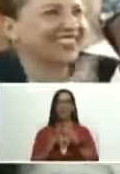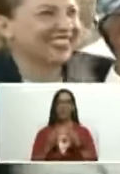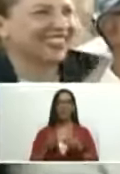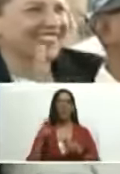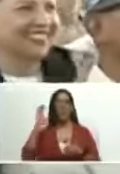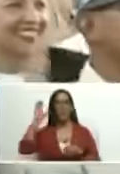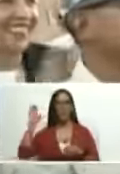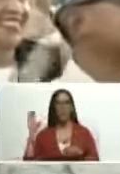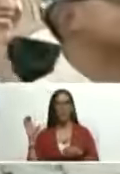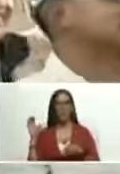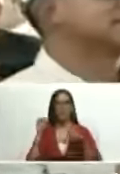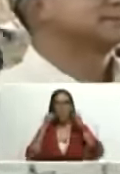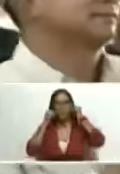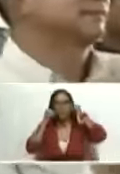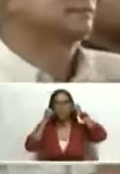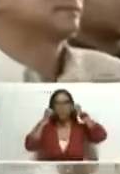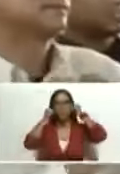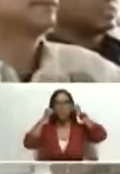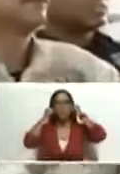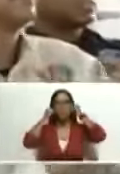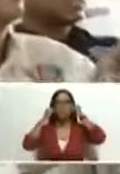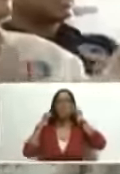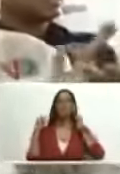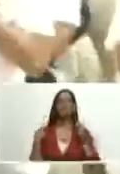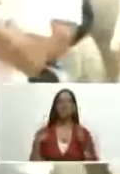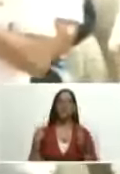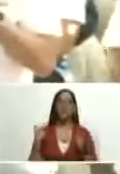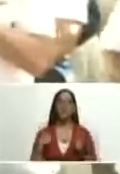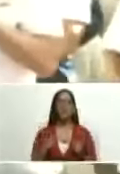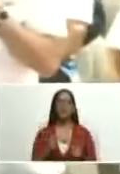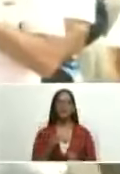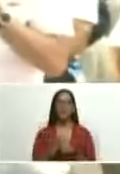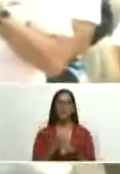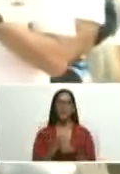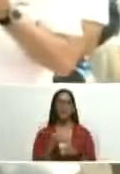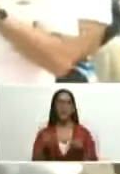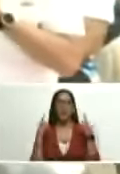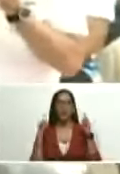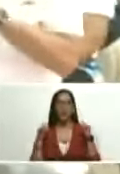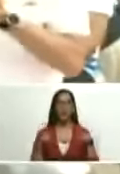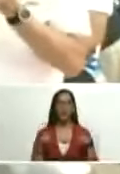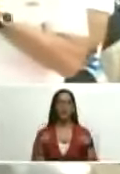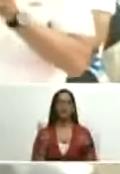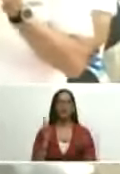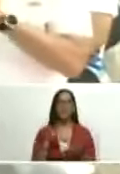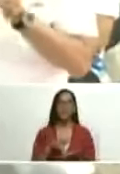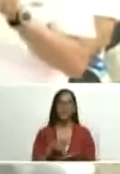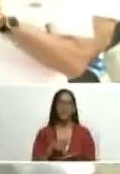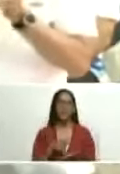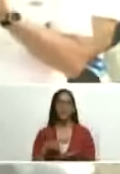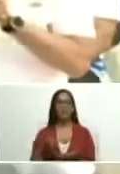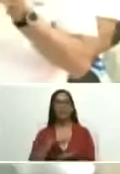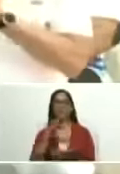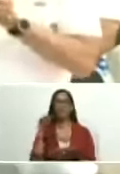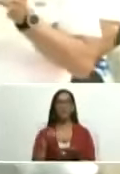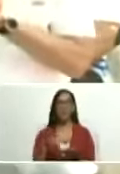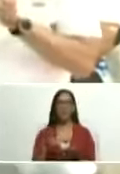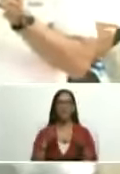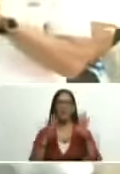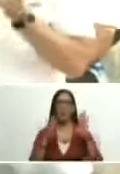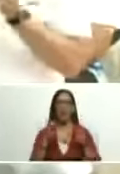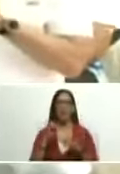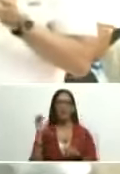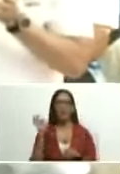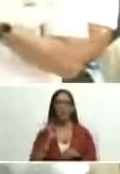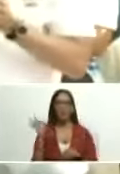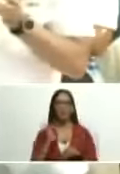estados tuvieran esa efectividad que tiene La Guaira hoy y llegáramos, Márquez, nacionalmente al 90%